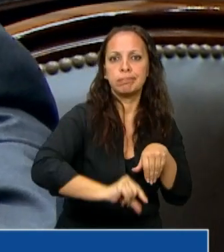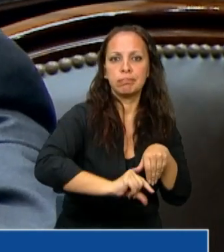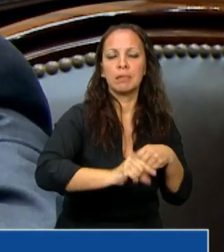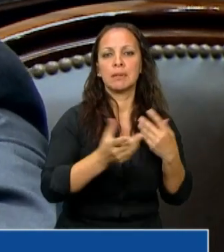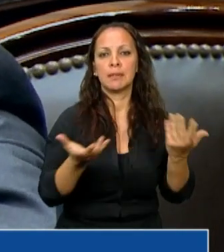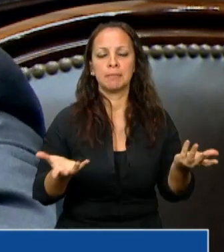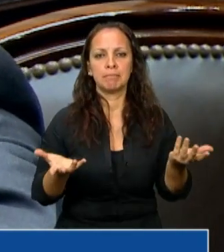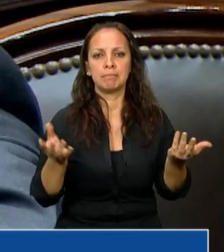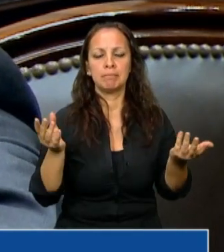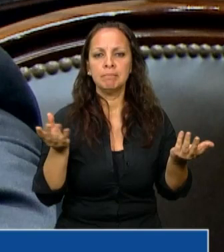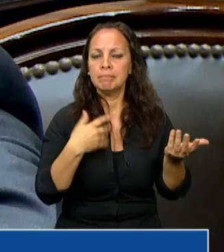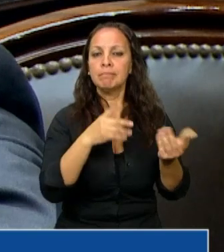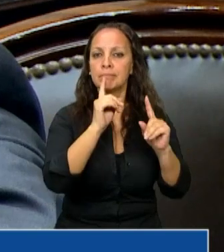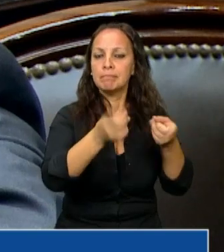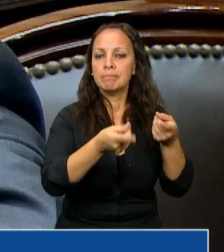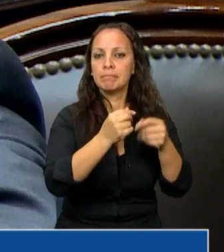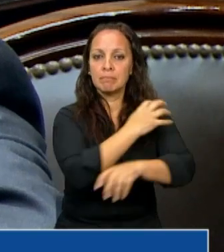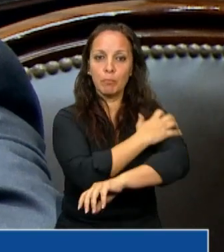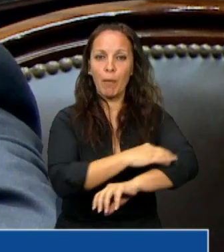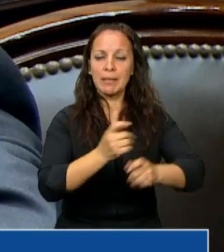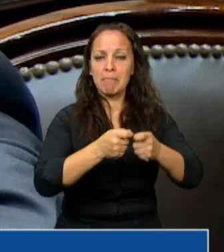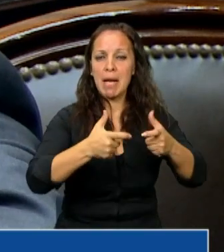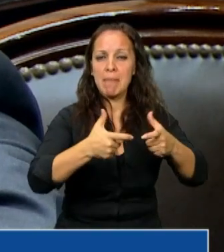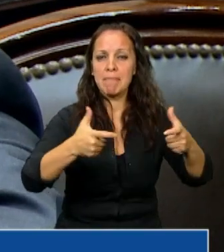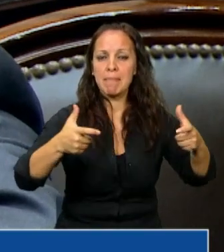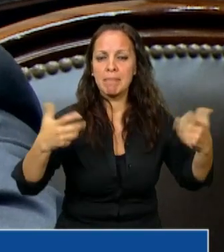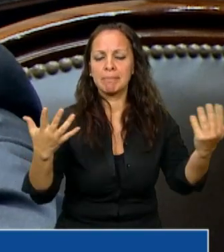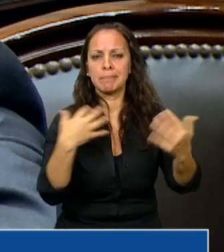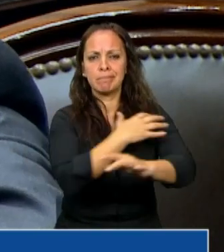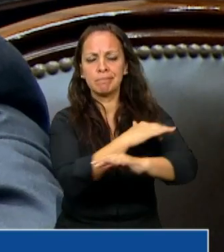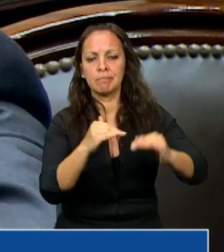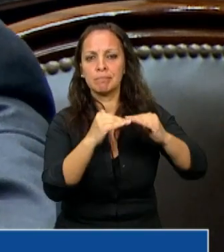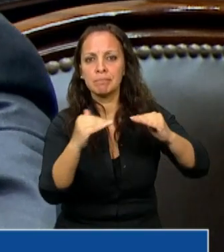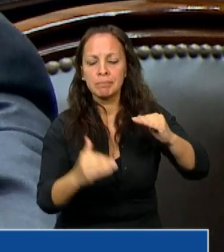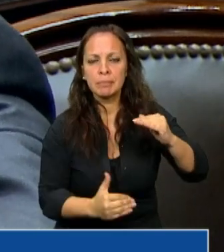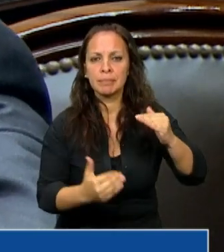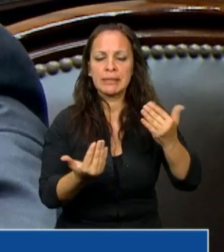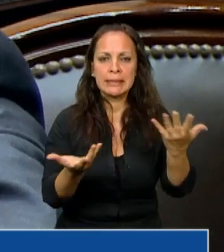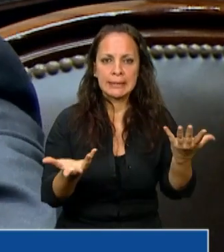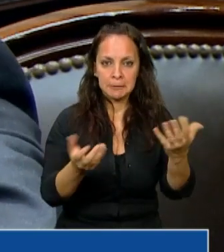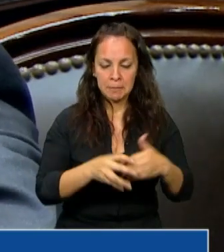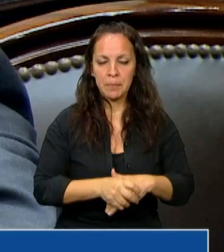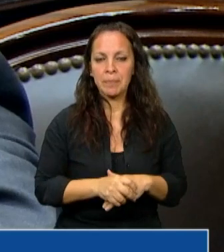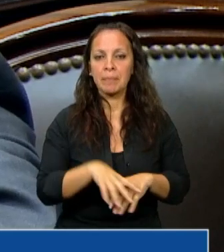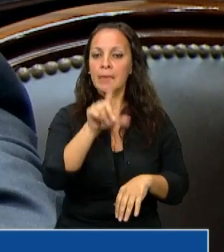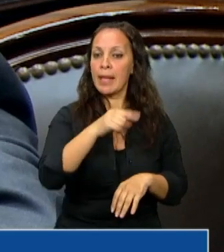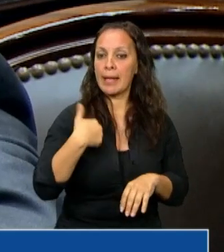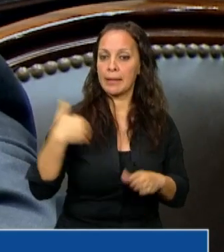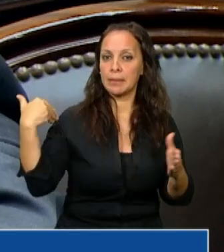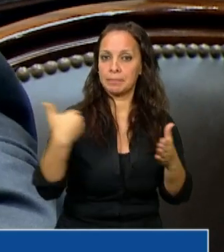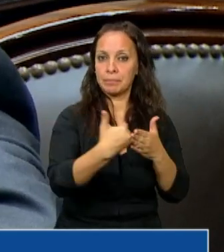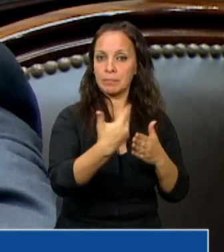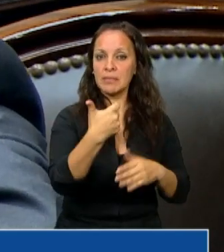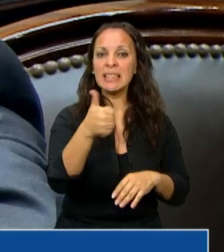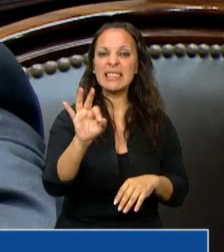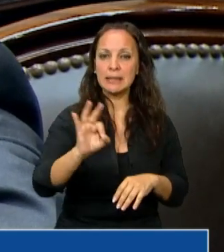reales y más aumento de la pobreza, la miseria y la marginalidad. Argentina en los últimos 60